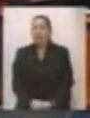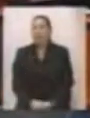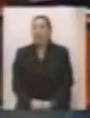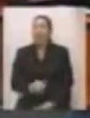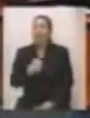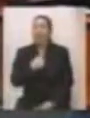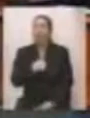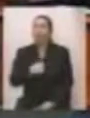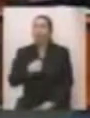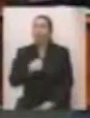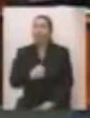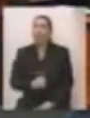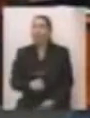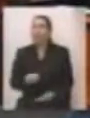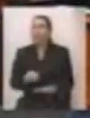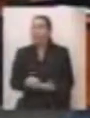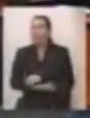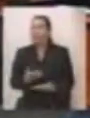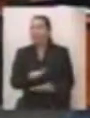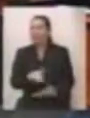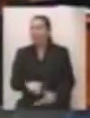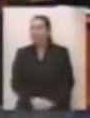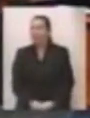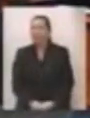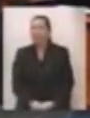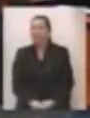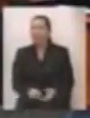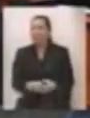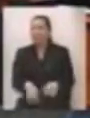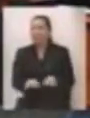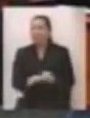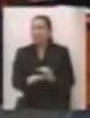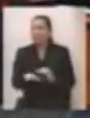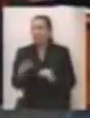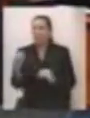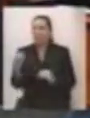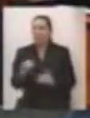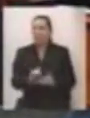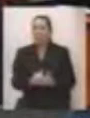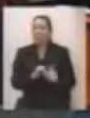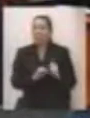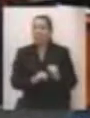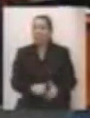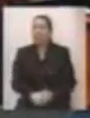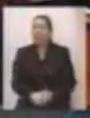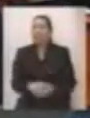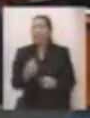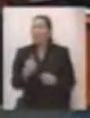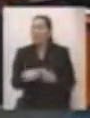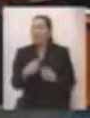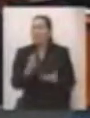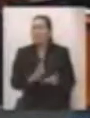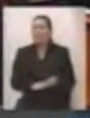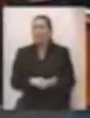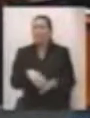que lamentablemente nuestros niños y fundamentalmente nuestros adolescentes sufren una serie de